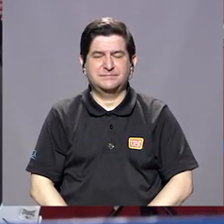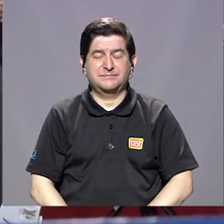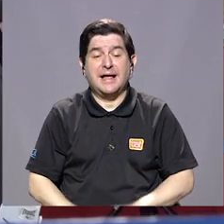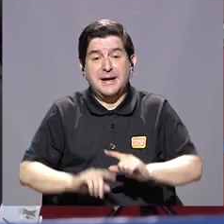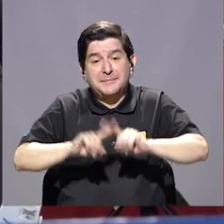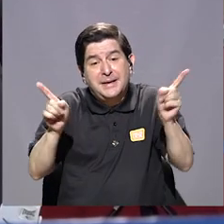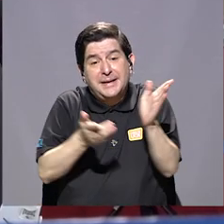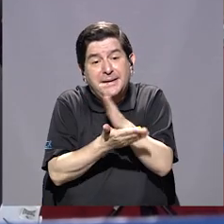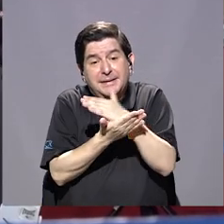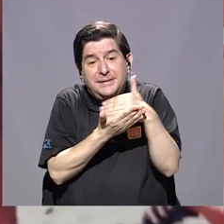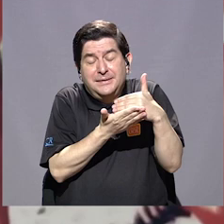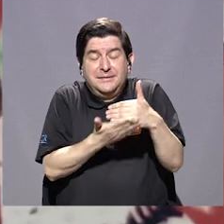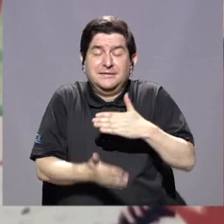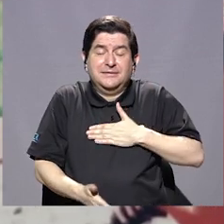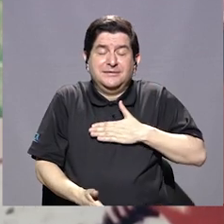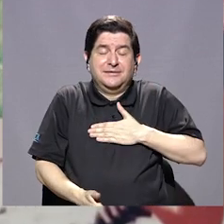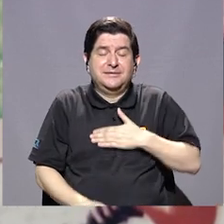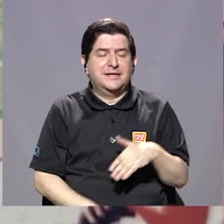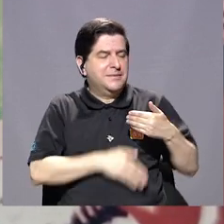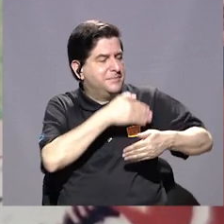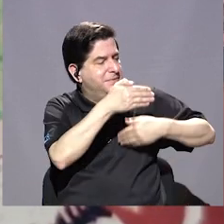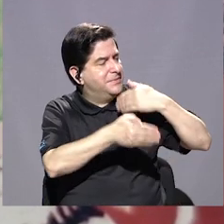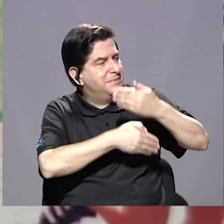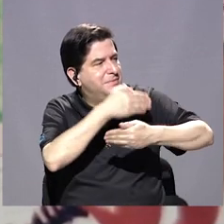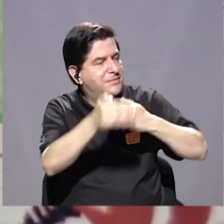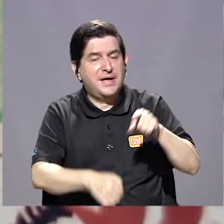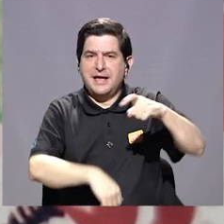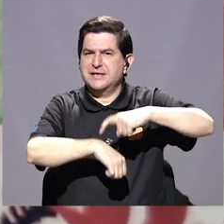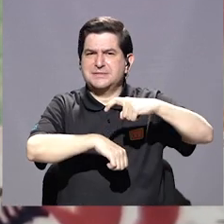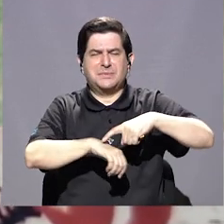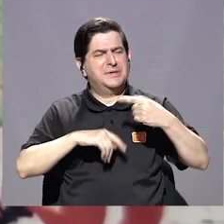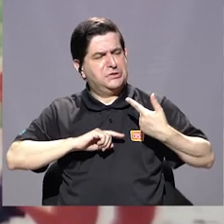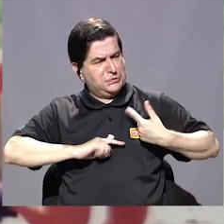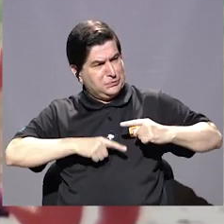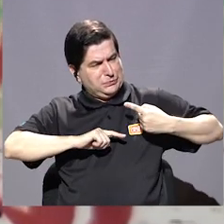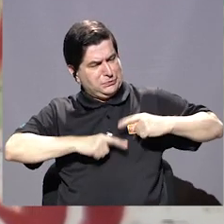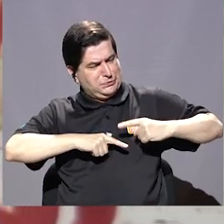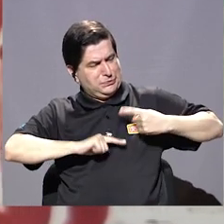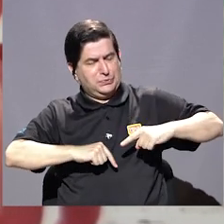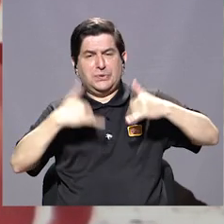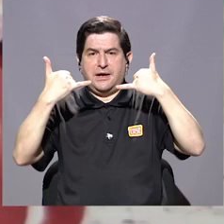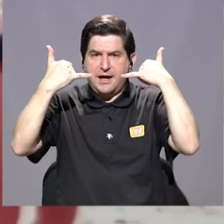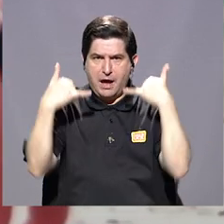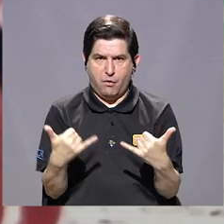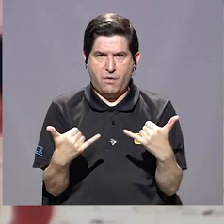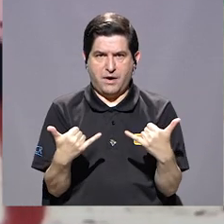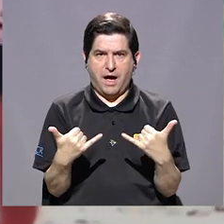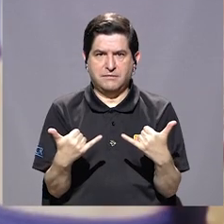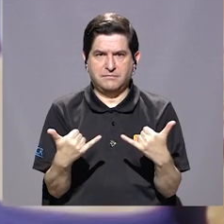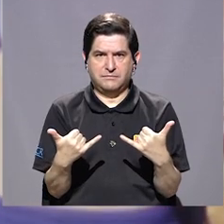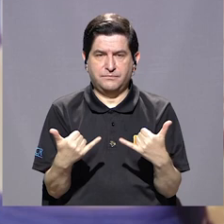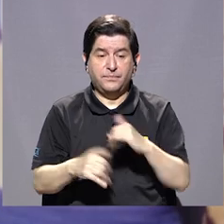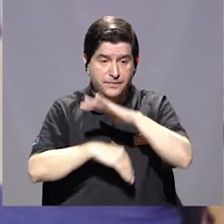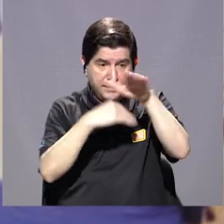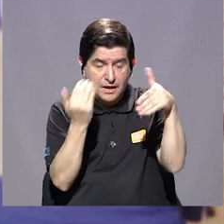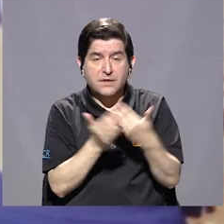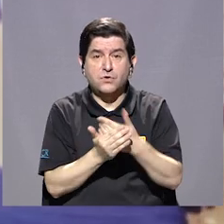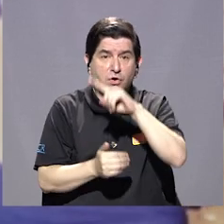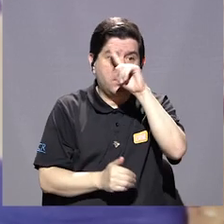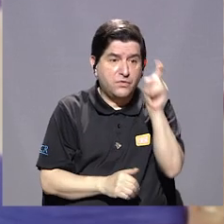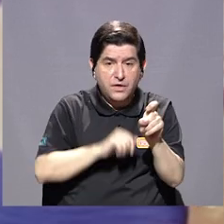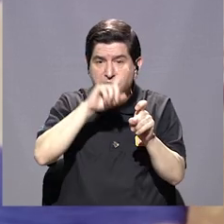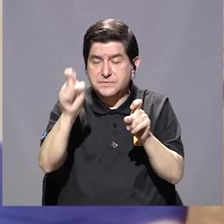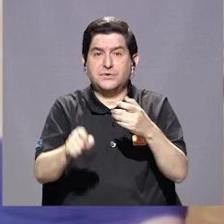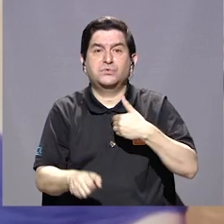es parte de mi viaje. Y aunque en ese momento dolía mucho esas cosas, hoy todas esas preguntas